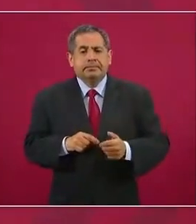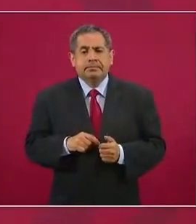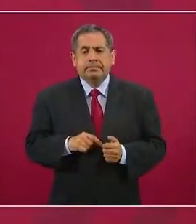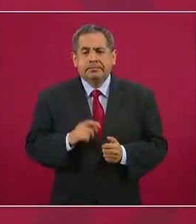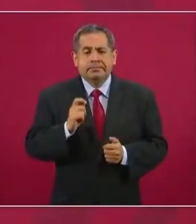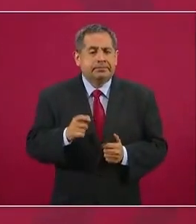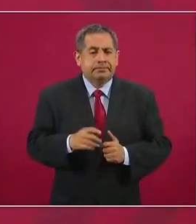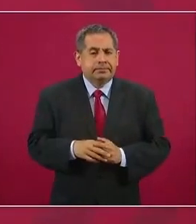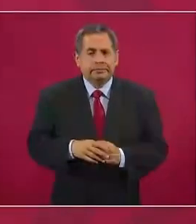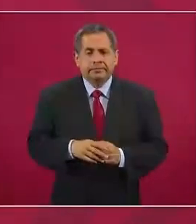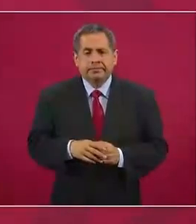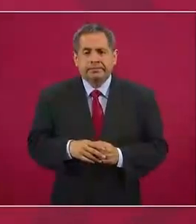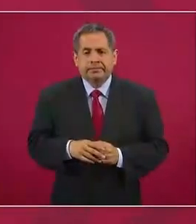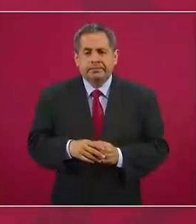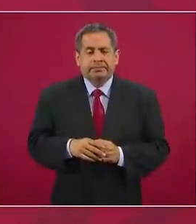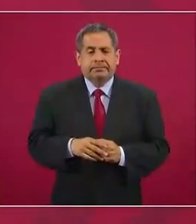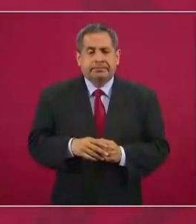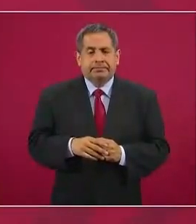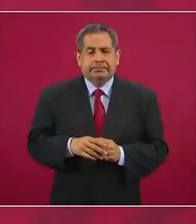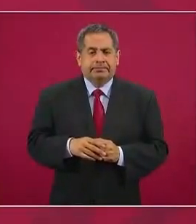de